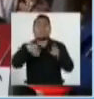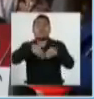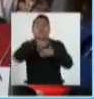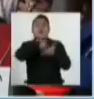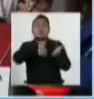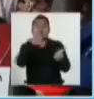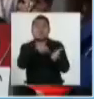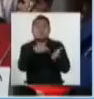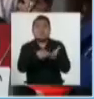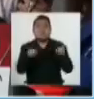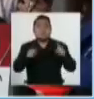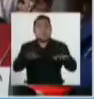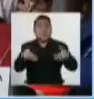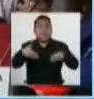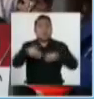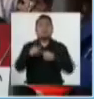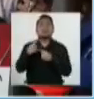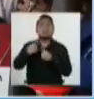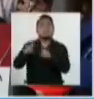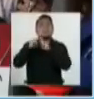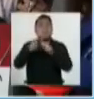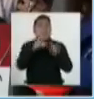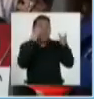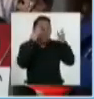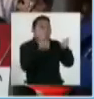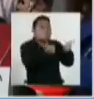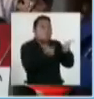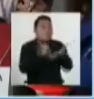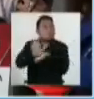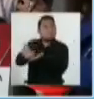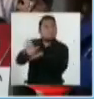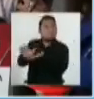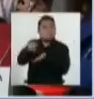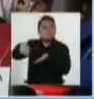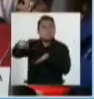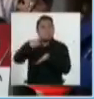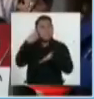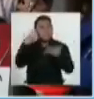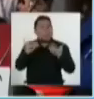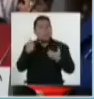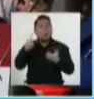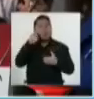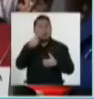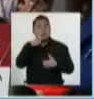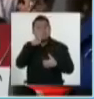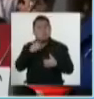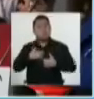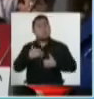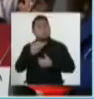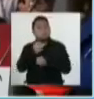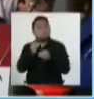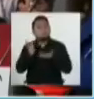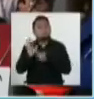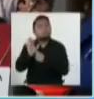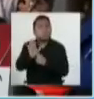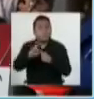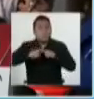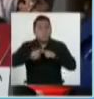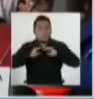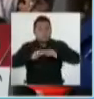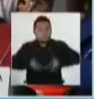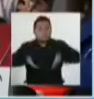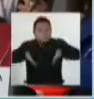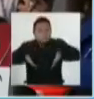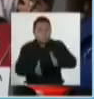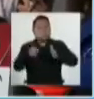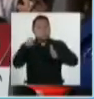Convención, cuando existe un trato diferenciado y discriminado a quien creemos la complementariedad de hombre y mujer, el inicio de la vida desde